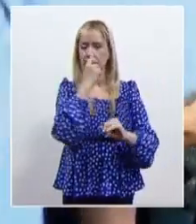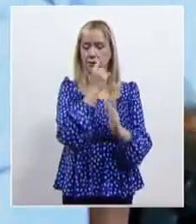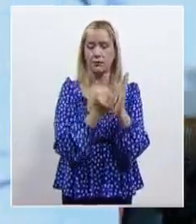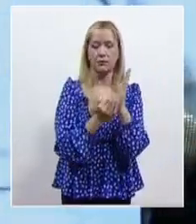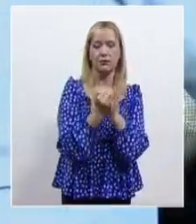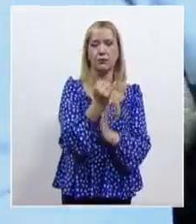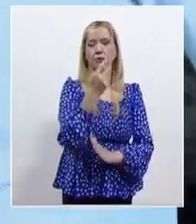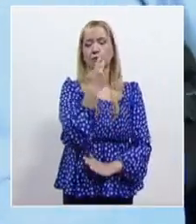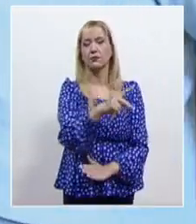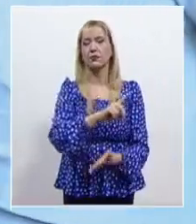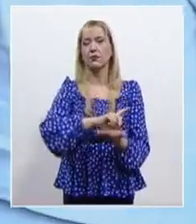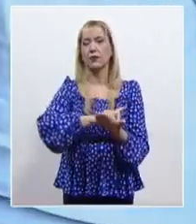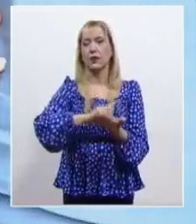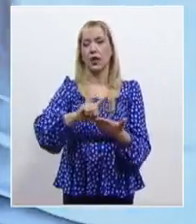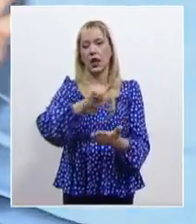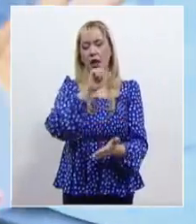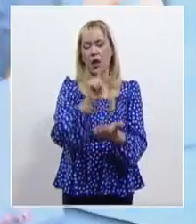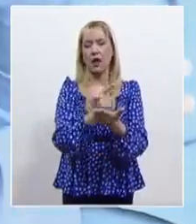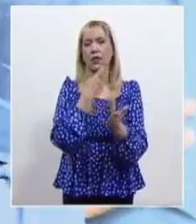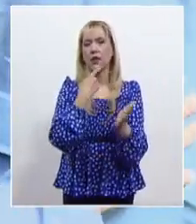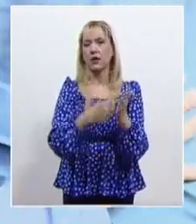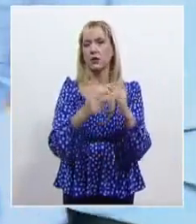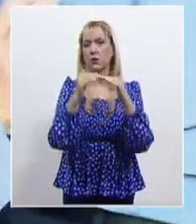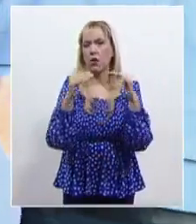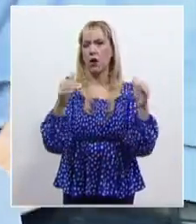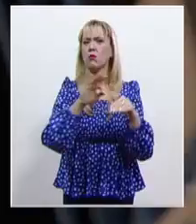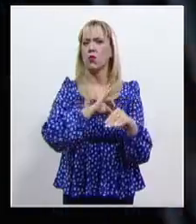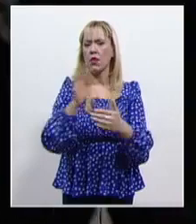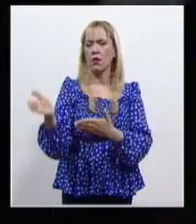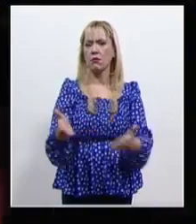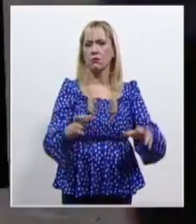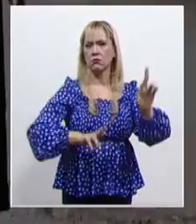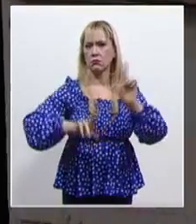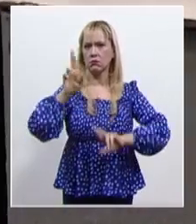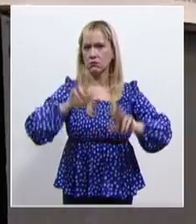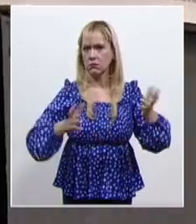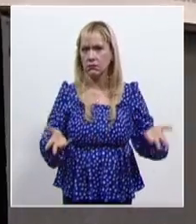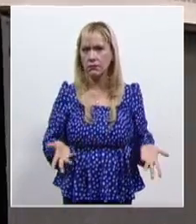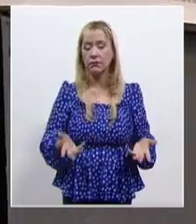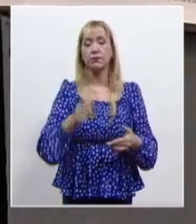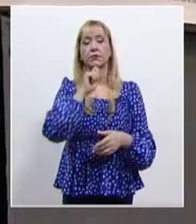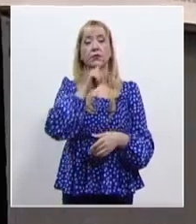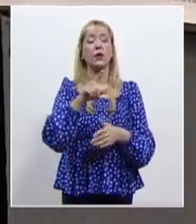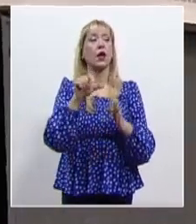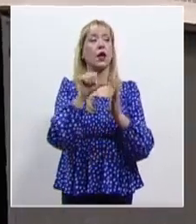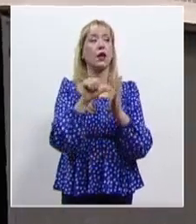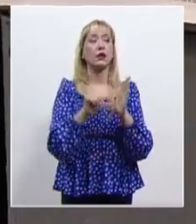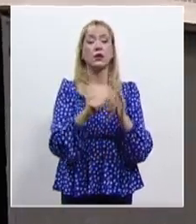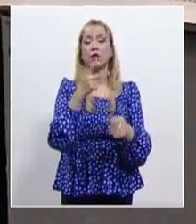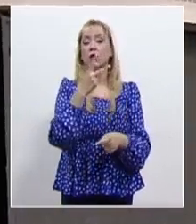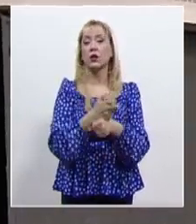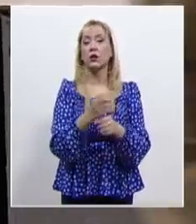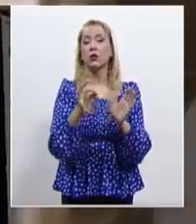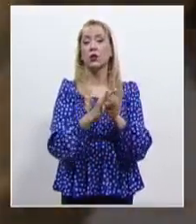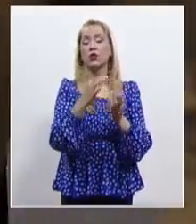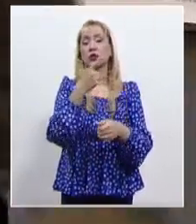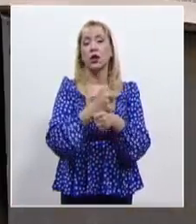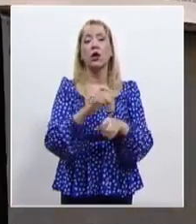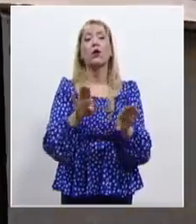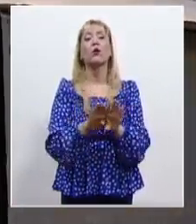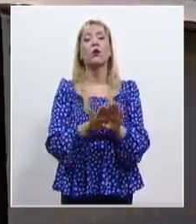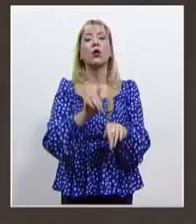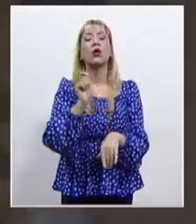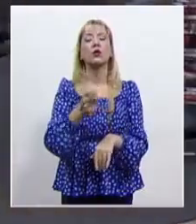de igualdad ante la ley y de participación. También invalidó el artículo 8º, fracción séptima, que establecía como causa de utilidad